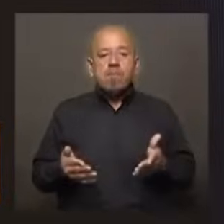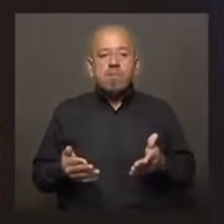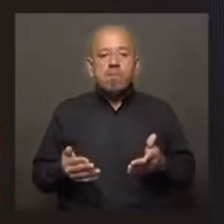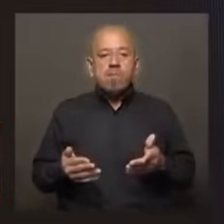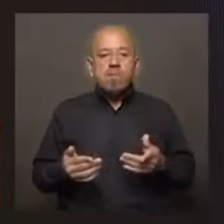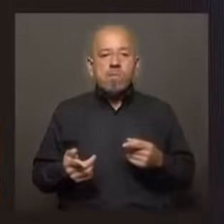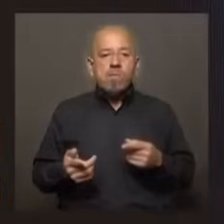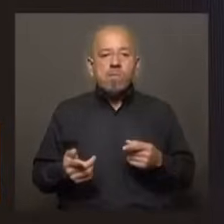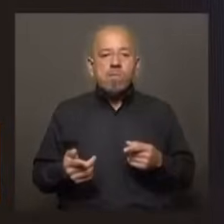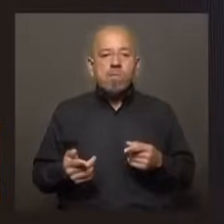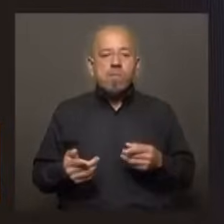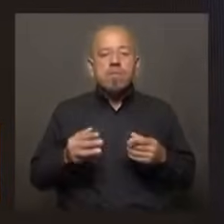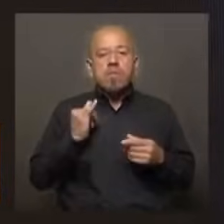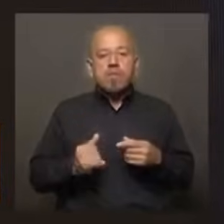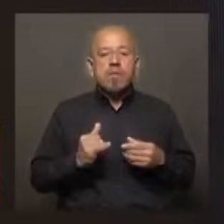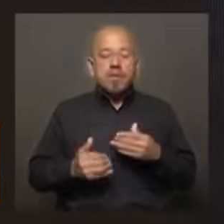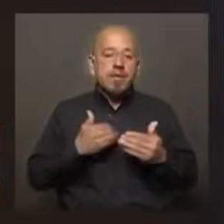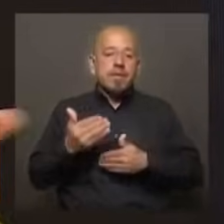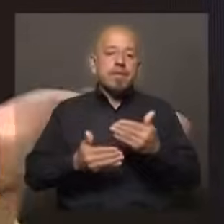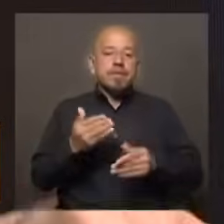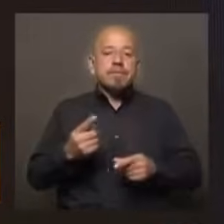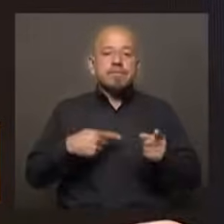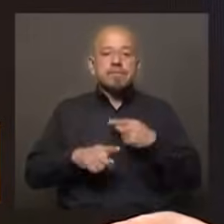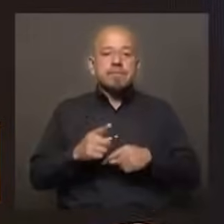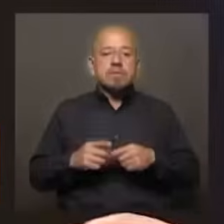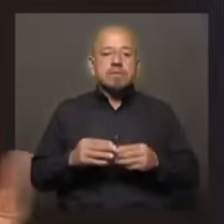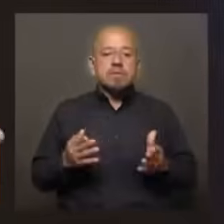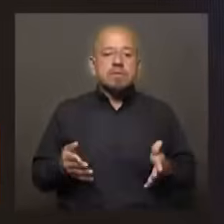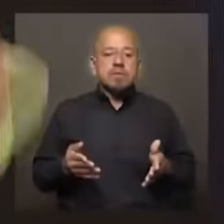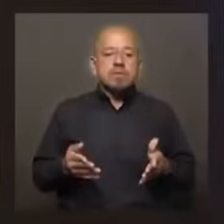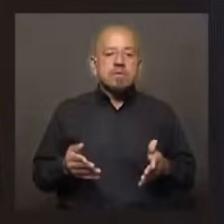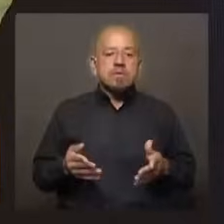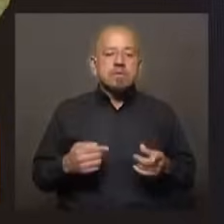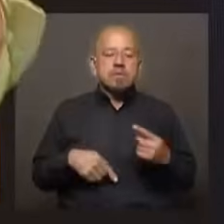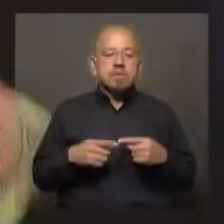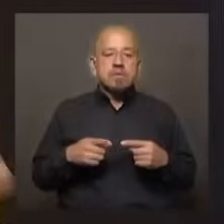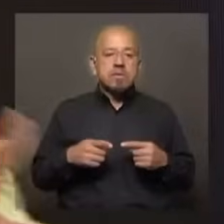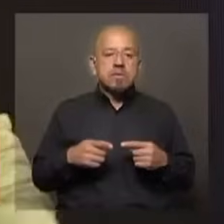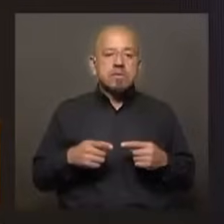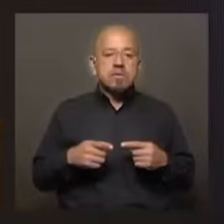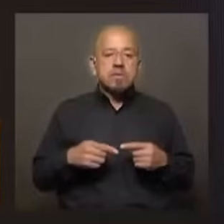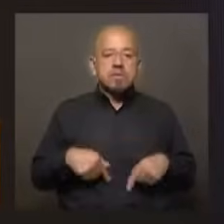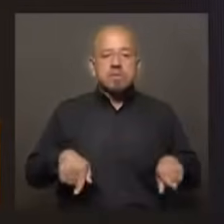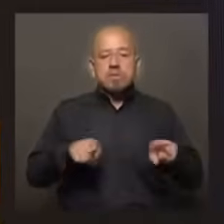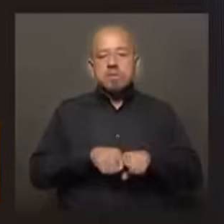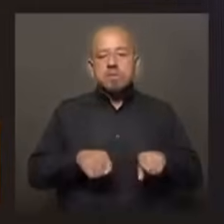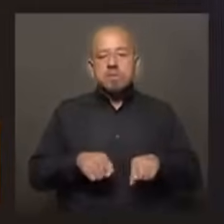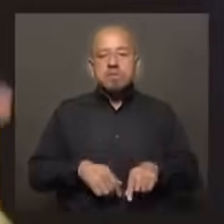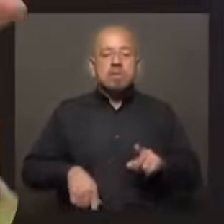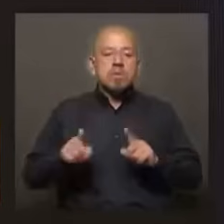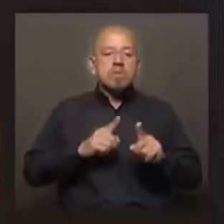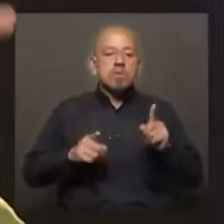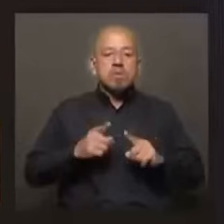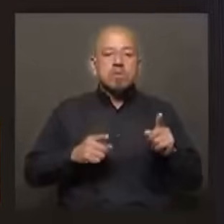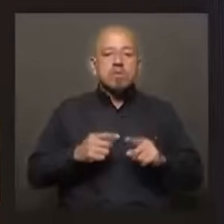sea, sí hemos avanzado, pero no todas avanzamos, no todas estamos en el mismo lugar en ese avance. Algunas estamos